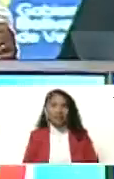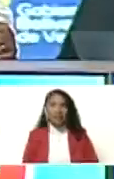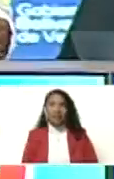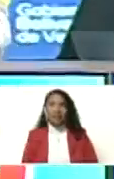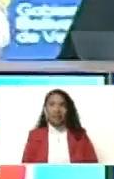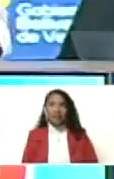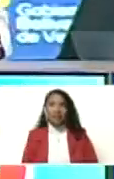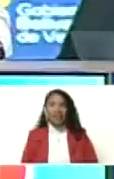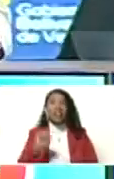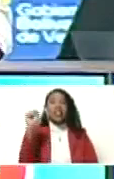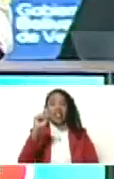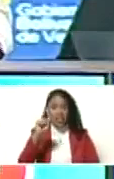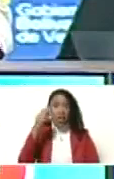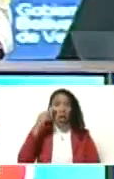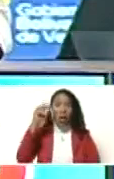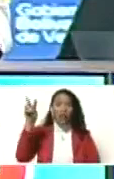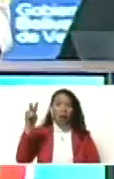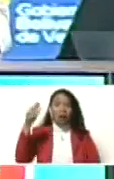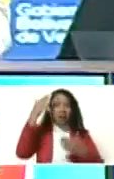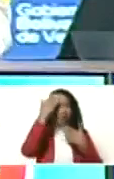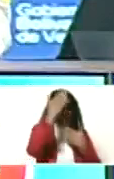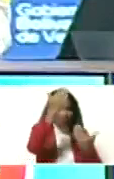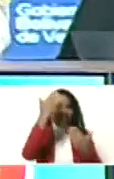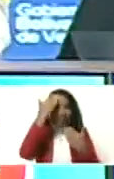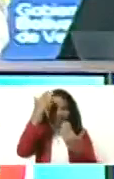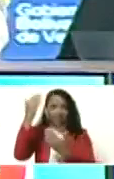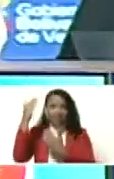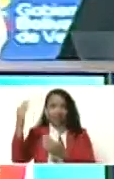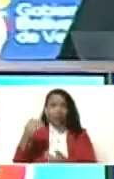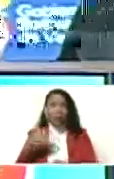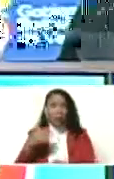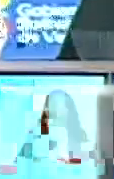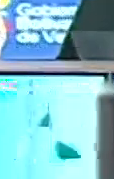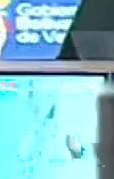Sí, lo vio, vale. Bueno, mi saludo,